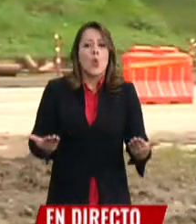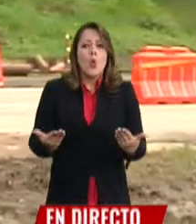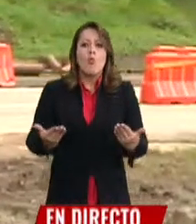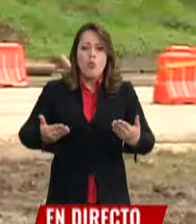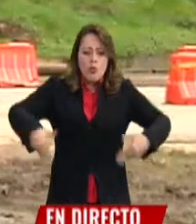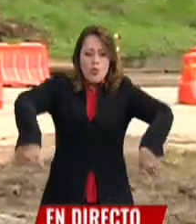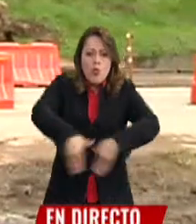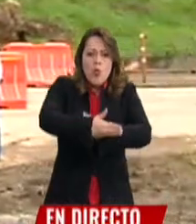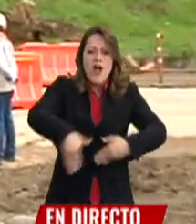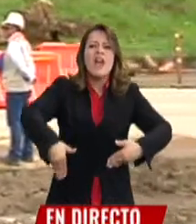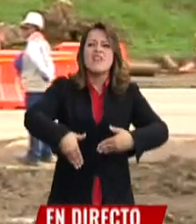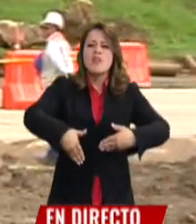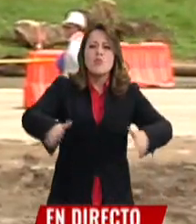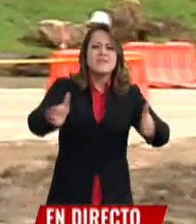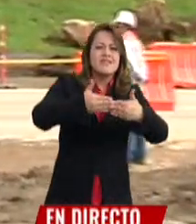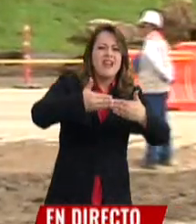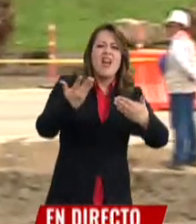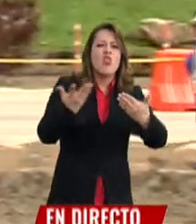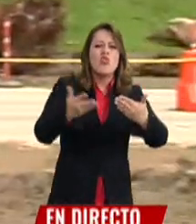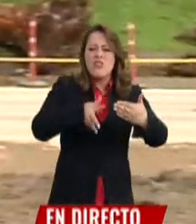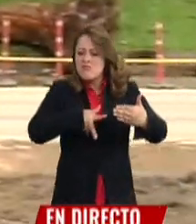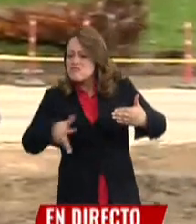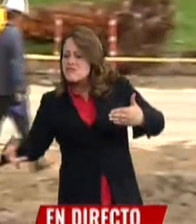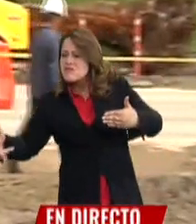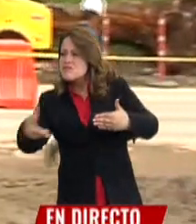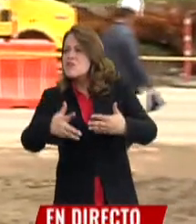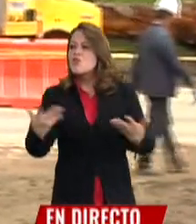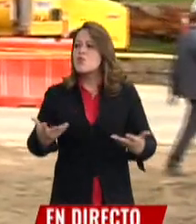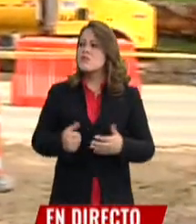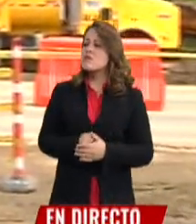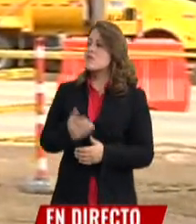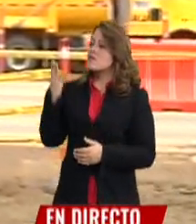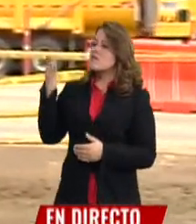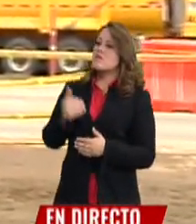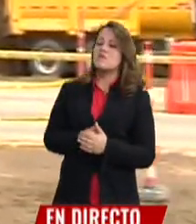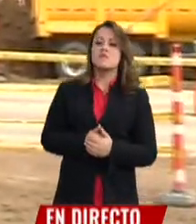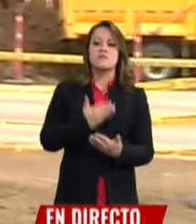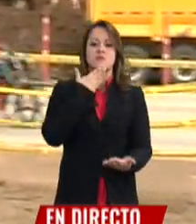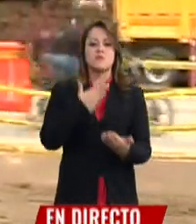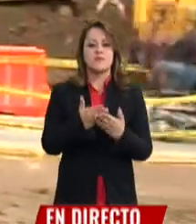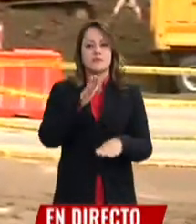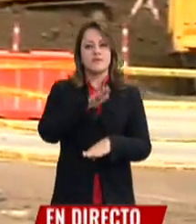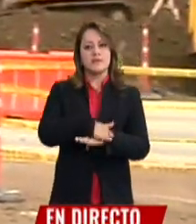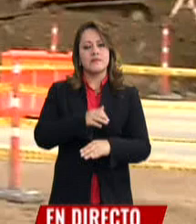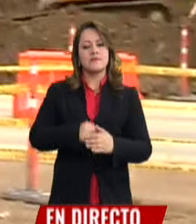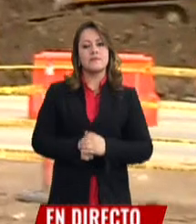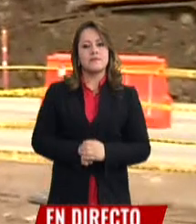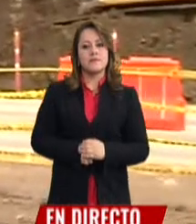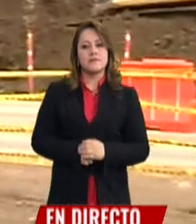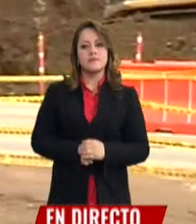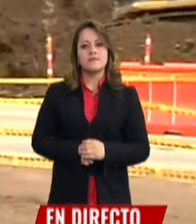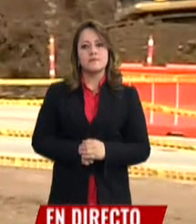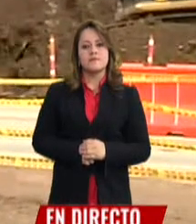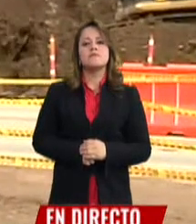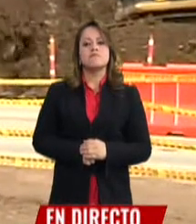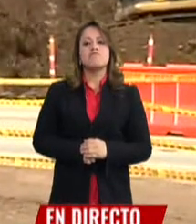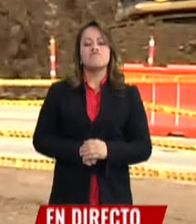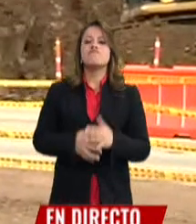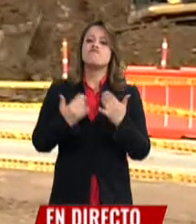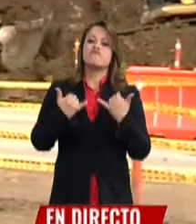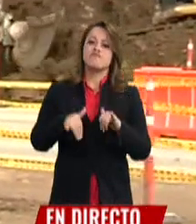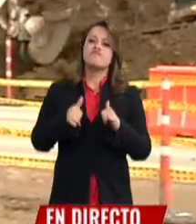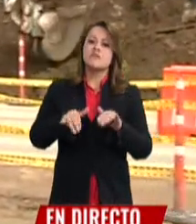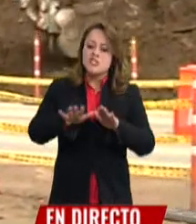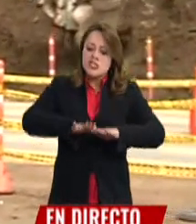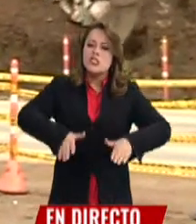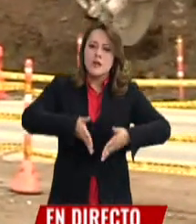paso habilitado de la vía. Muy buenas tardes para todos los televidentes. Las restricciones que tenemos sobre la vía, está habilitado el